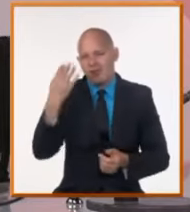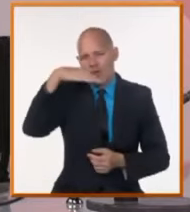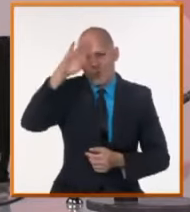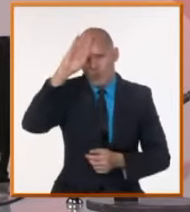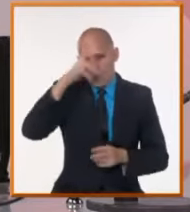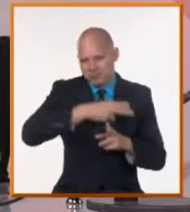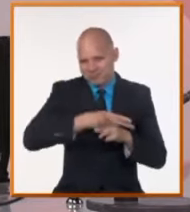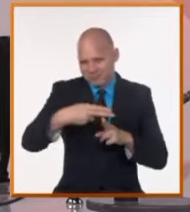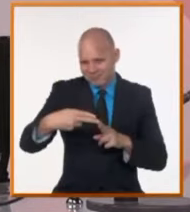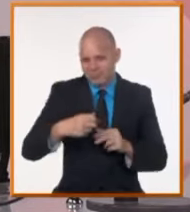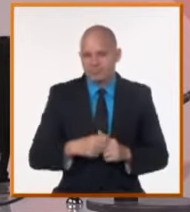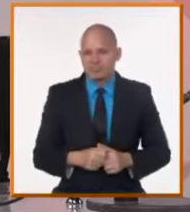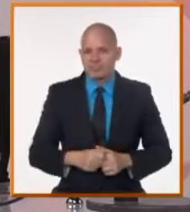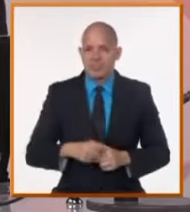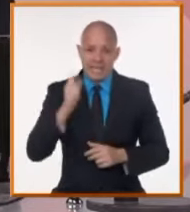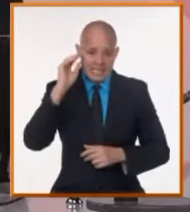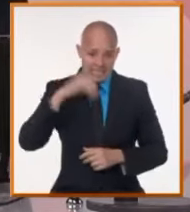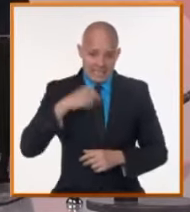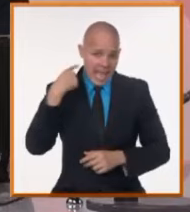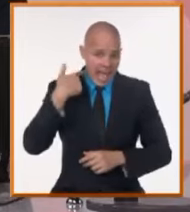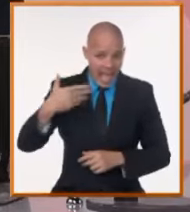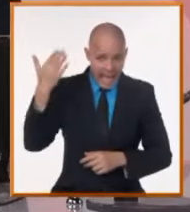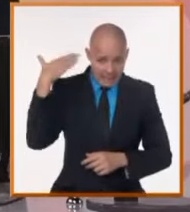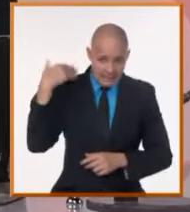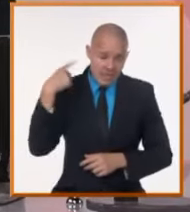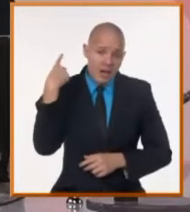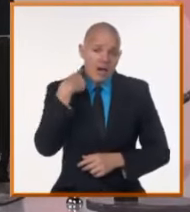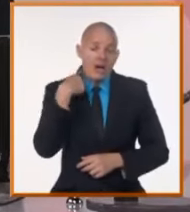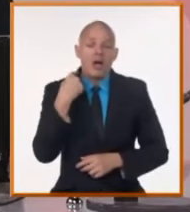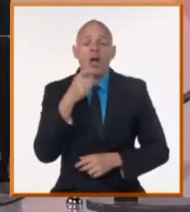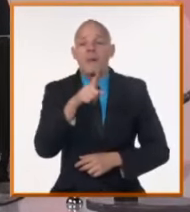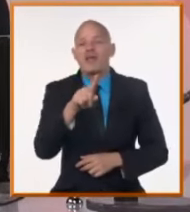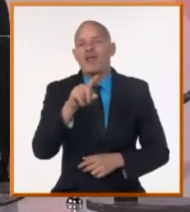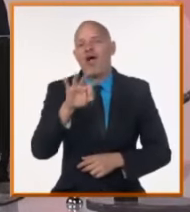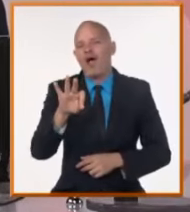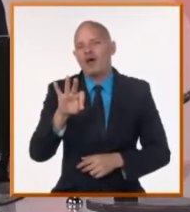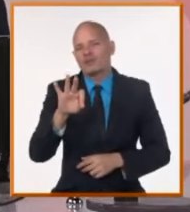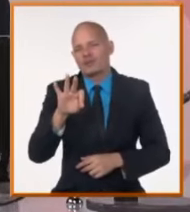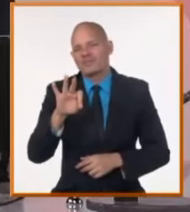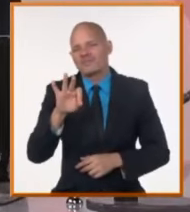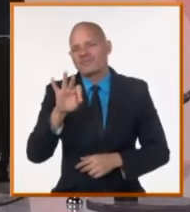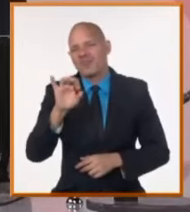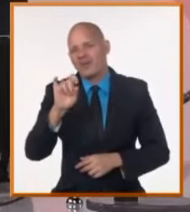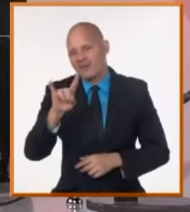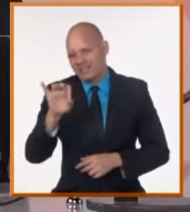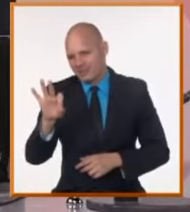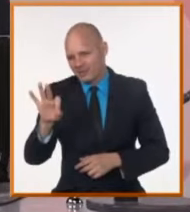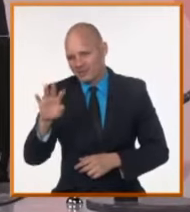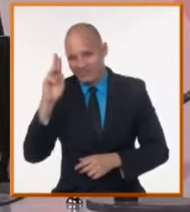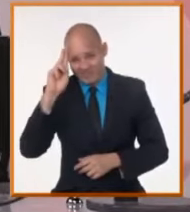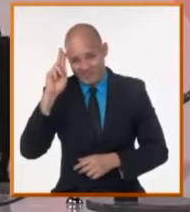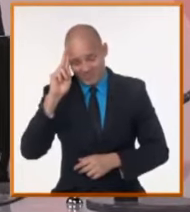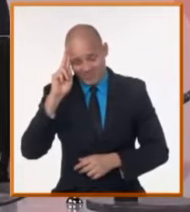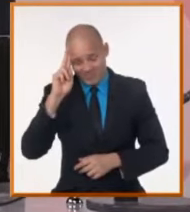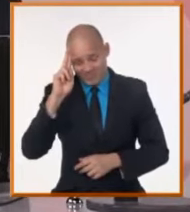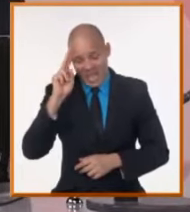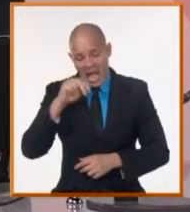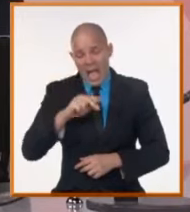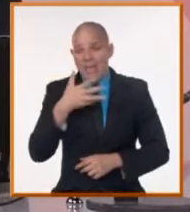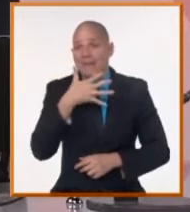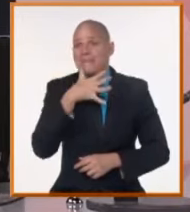la felicidad total a la doctrina Monroe, que después, con el triunfo de la Revolución Cubana, significó un desafío. Hoy